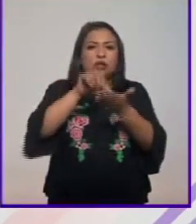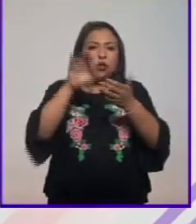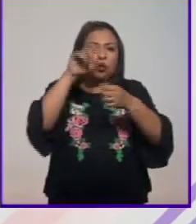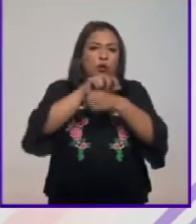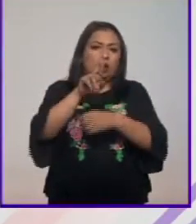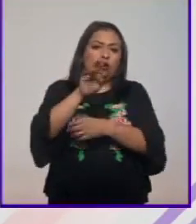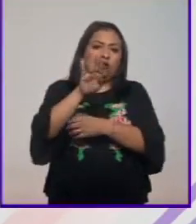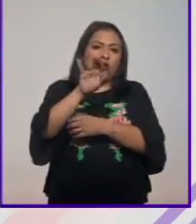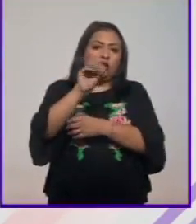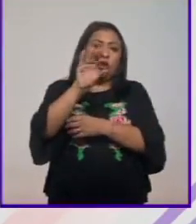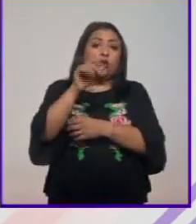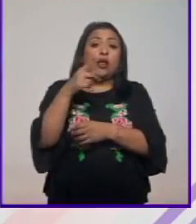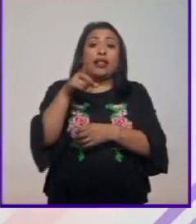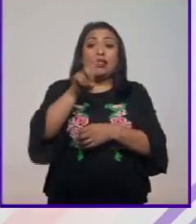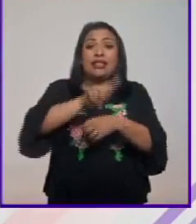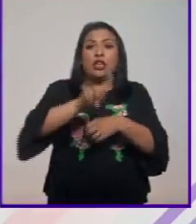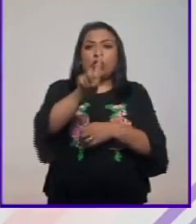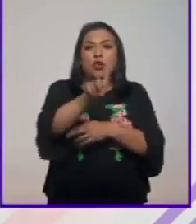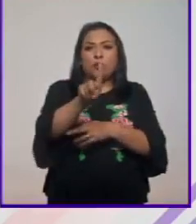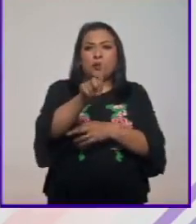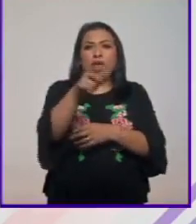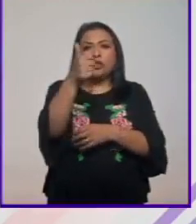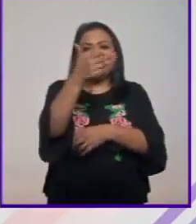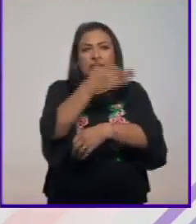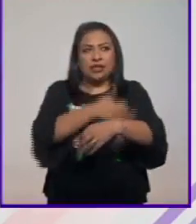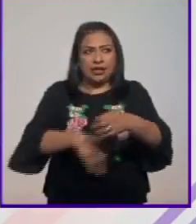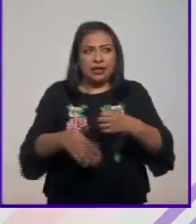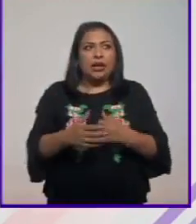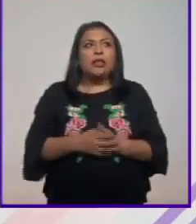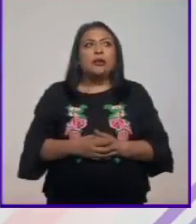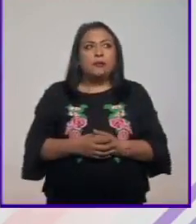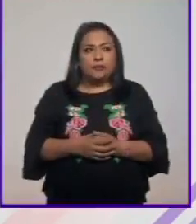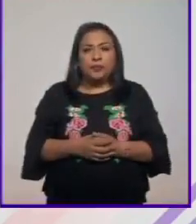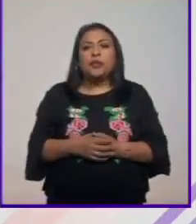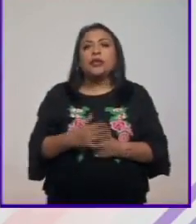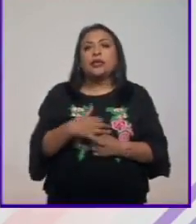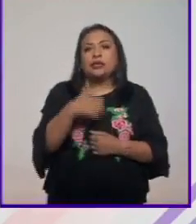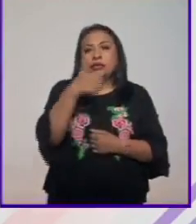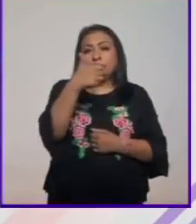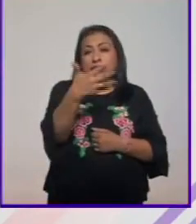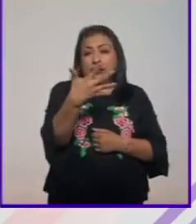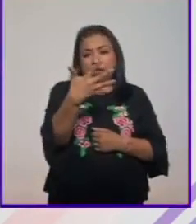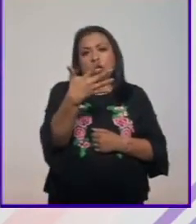Roberto Cantoral, este domingo a las 6 de la tarde.